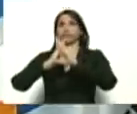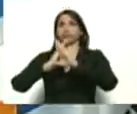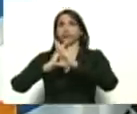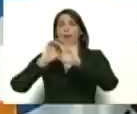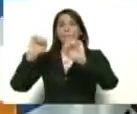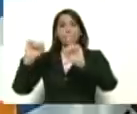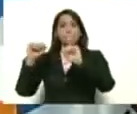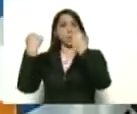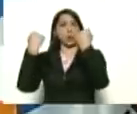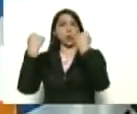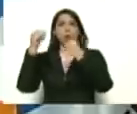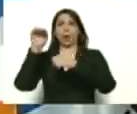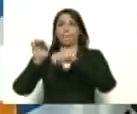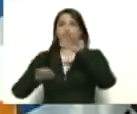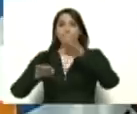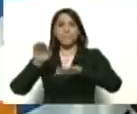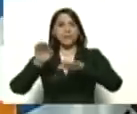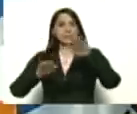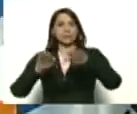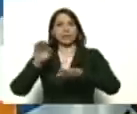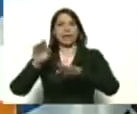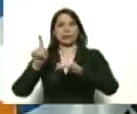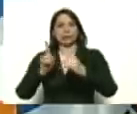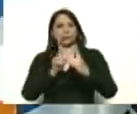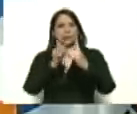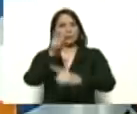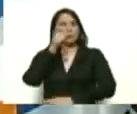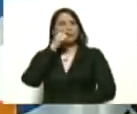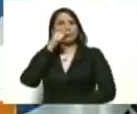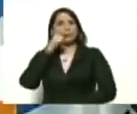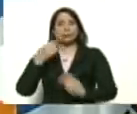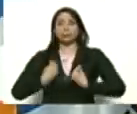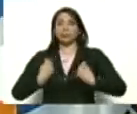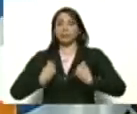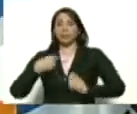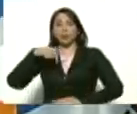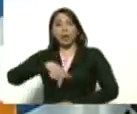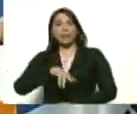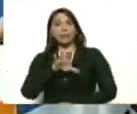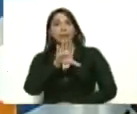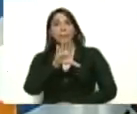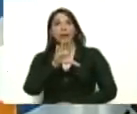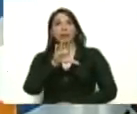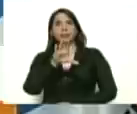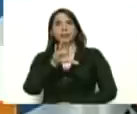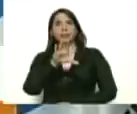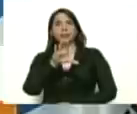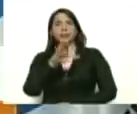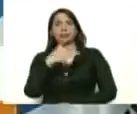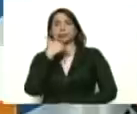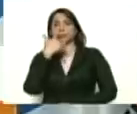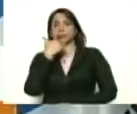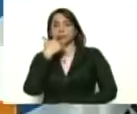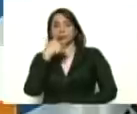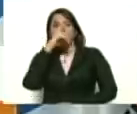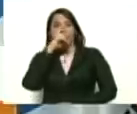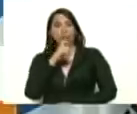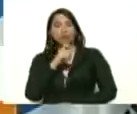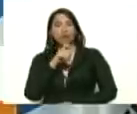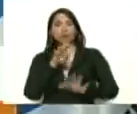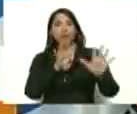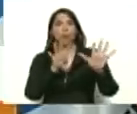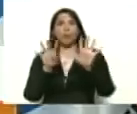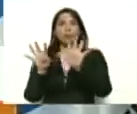bloqueos, a pesar de el asedio que ha vivido este país a partir prácticamente del año 99,